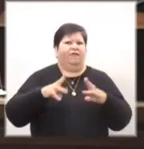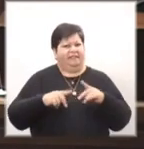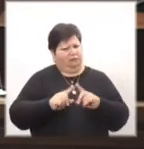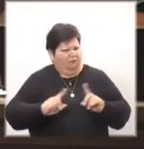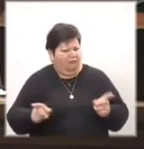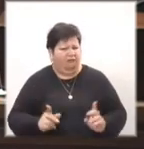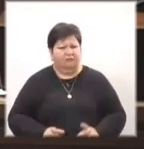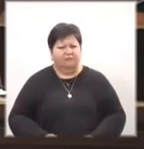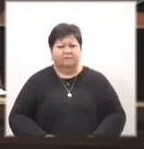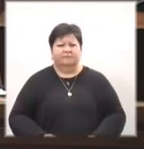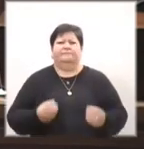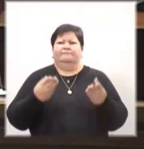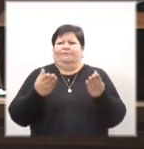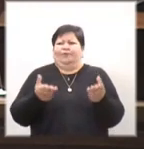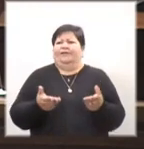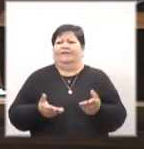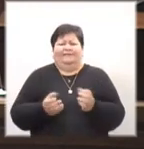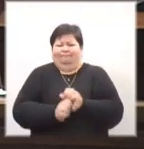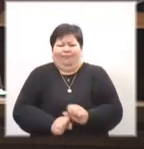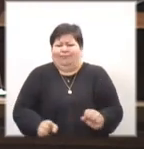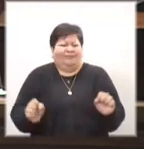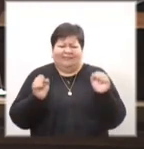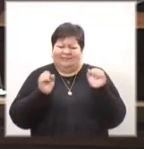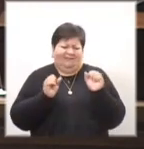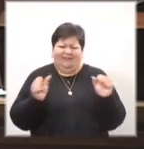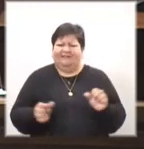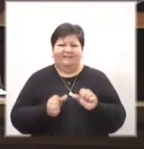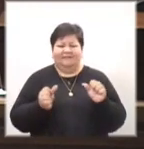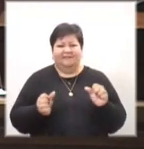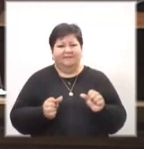porque sería una aventura imposible de hacer.